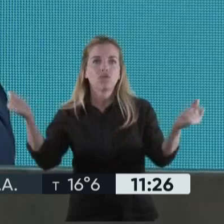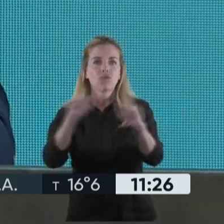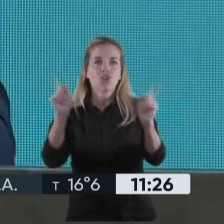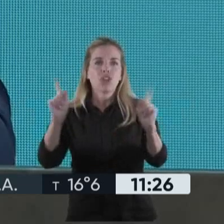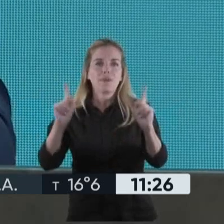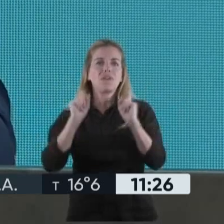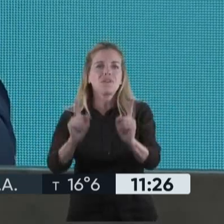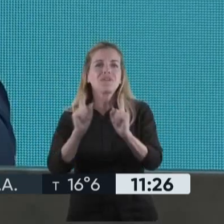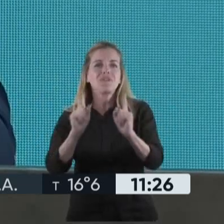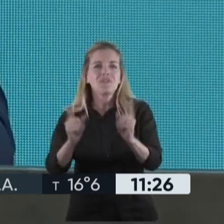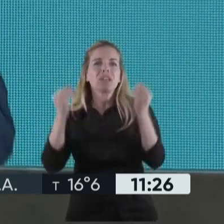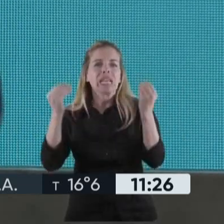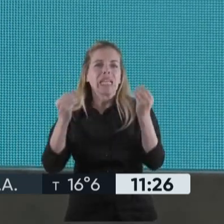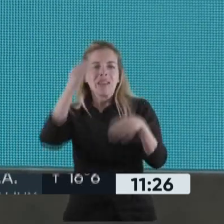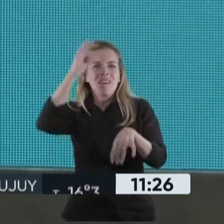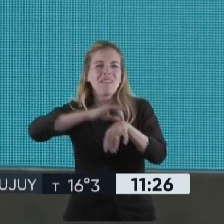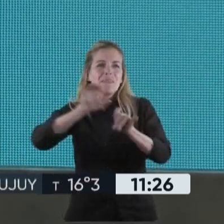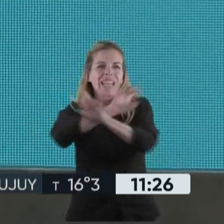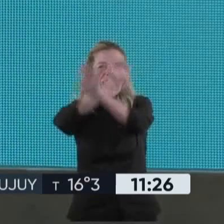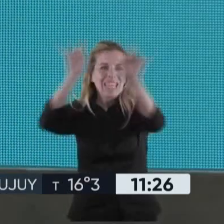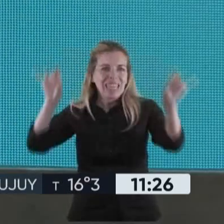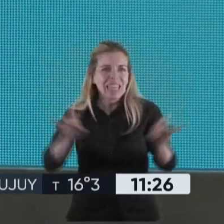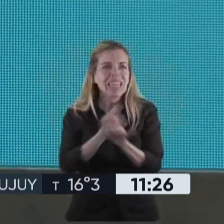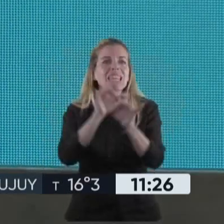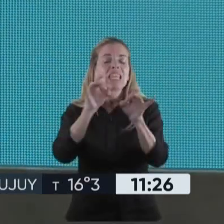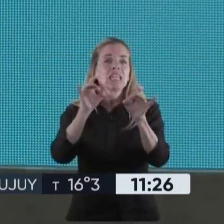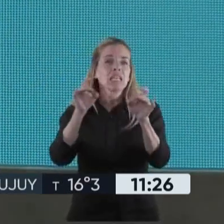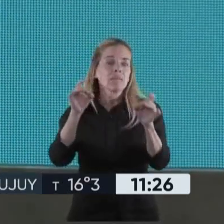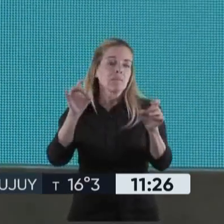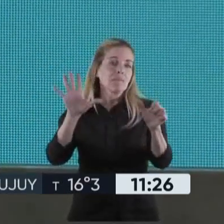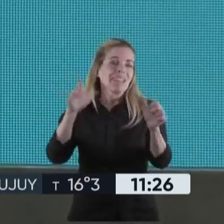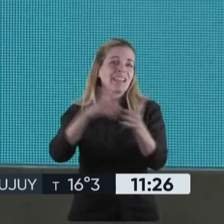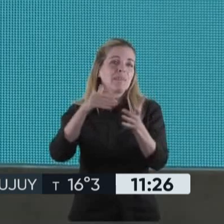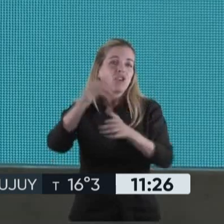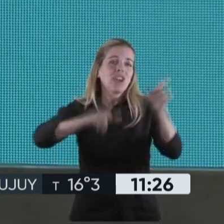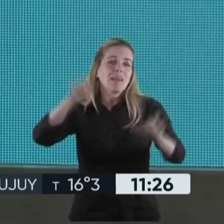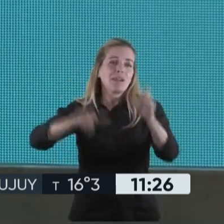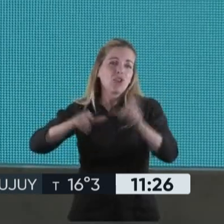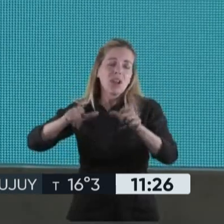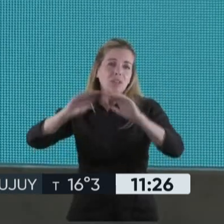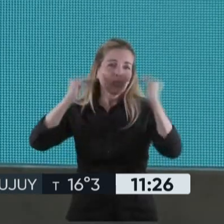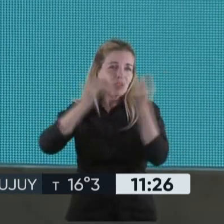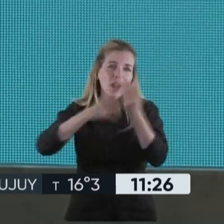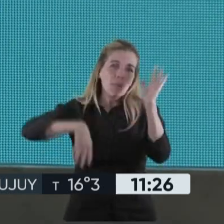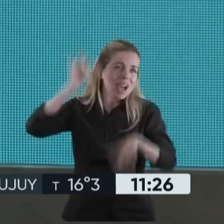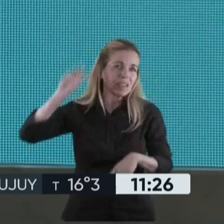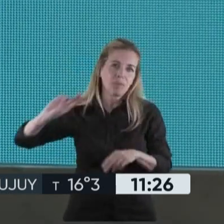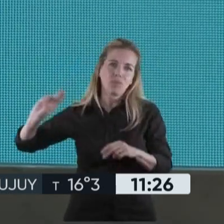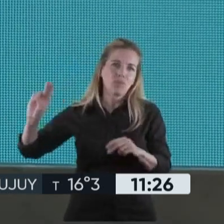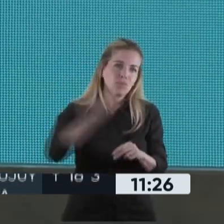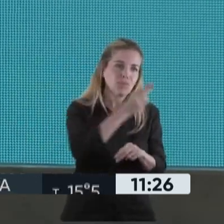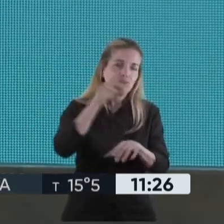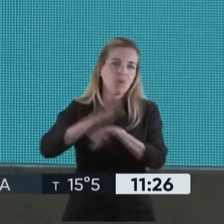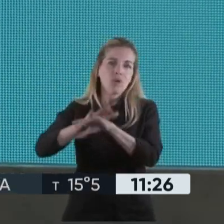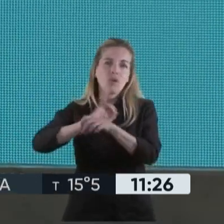una pandemia que ha causado la muerte de más de 6 millones de personas en el mundo. Y en